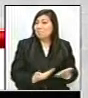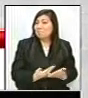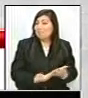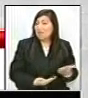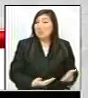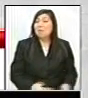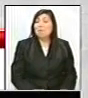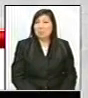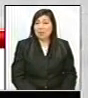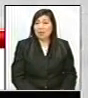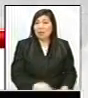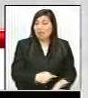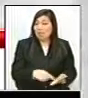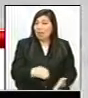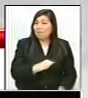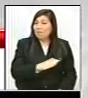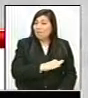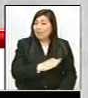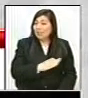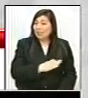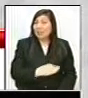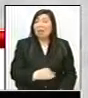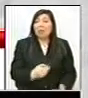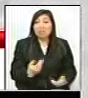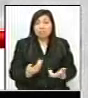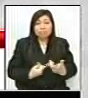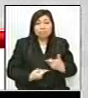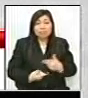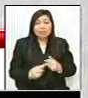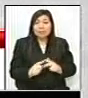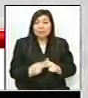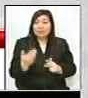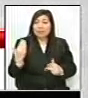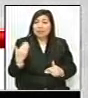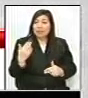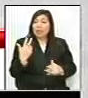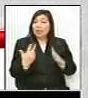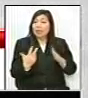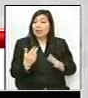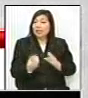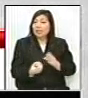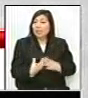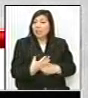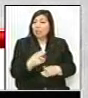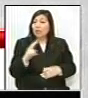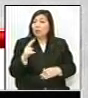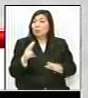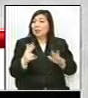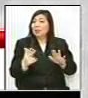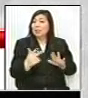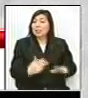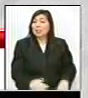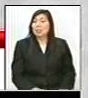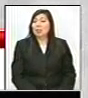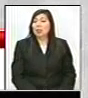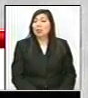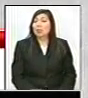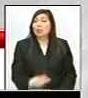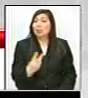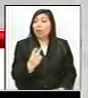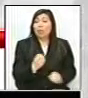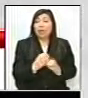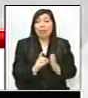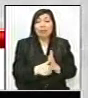los documentos que envió la Fiscalía fueron remitidos recién el 13 de septiembre del 2018, dos